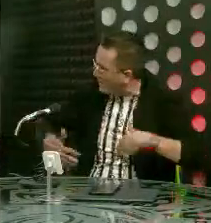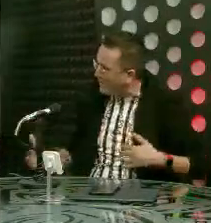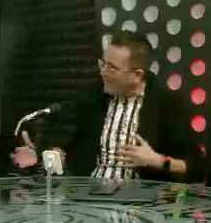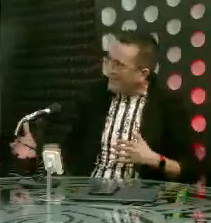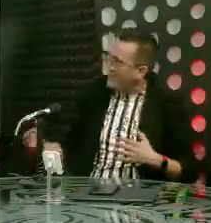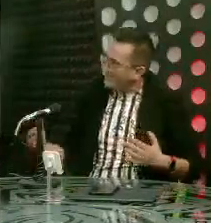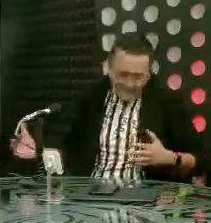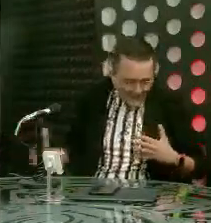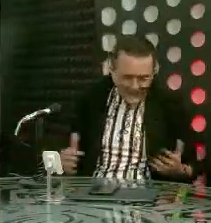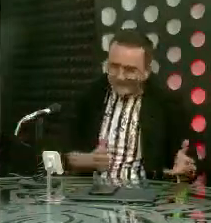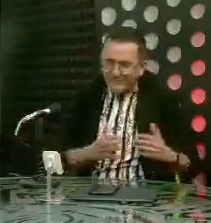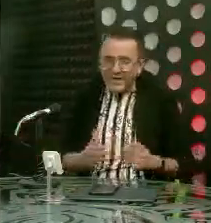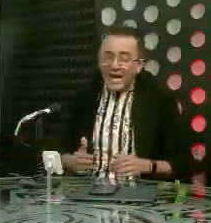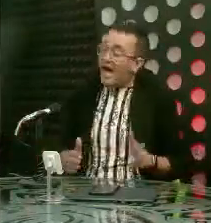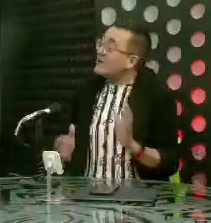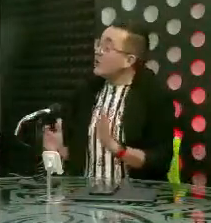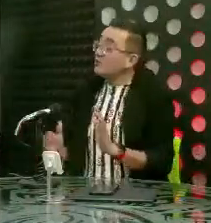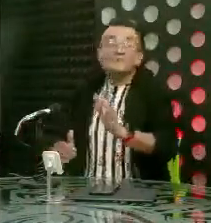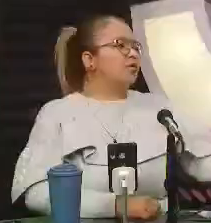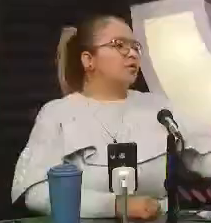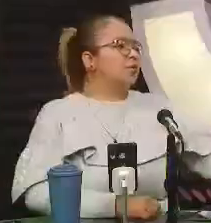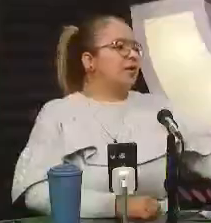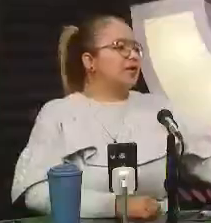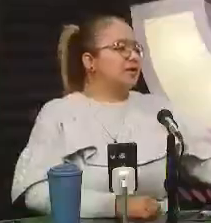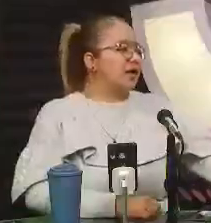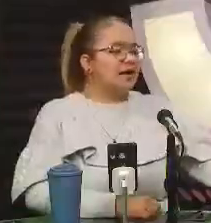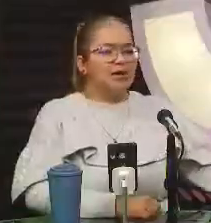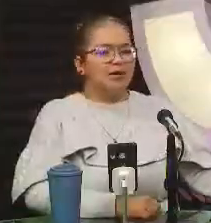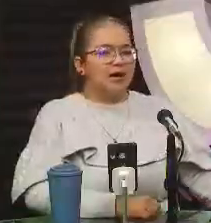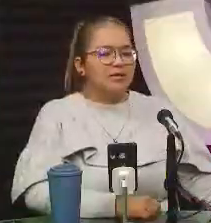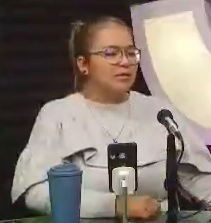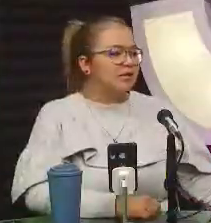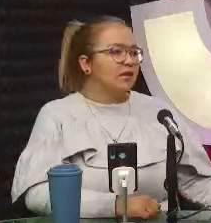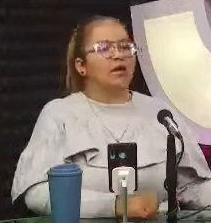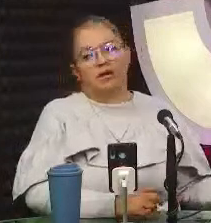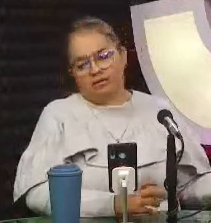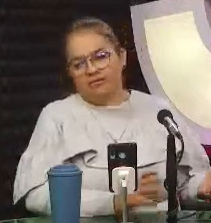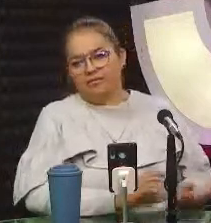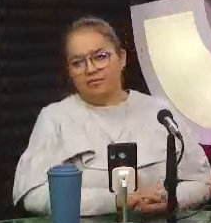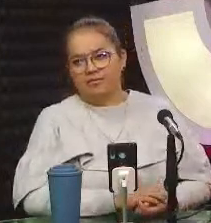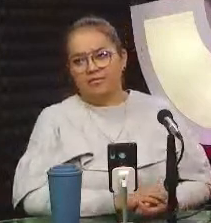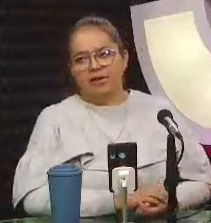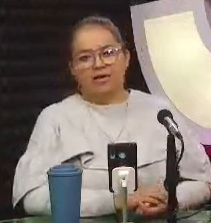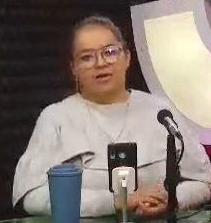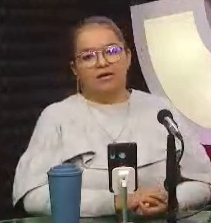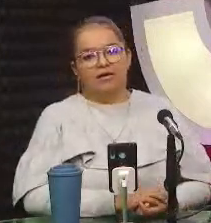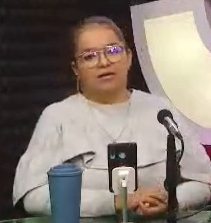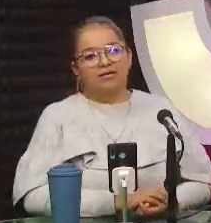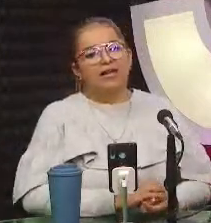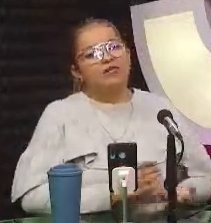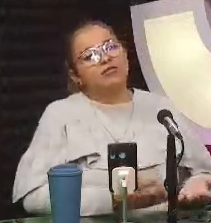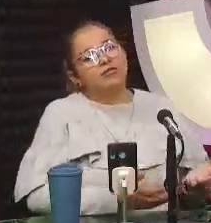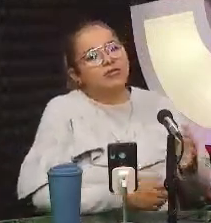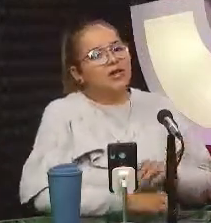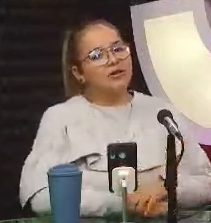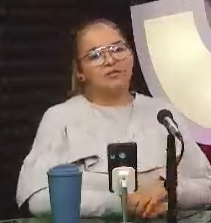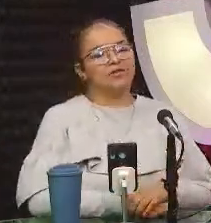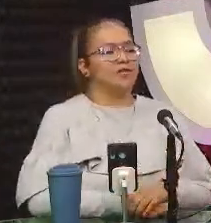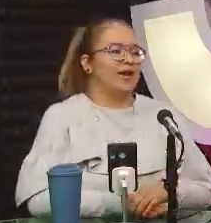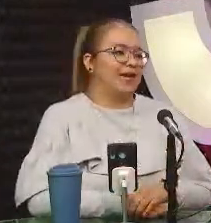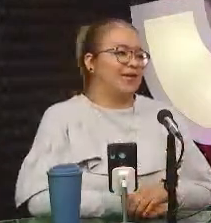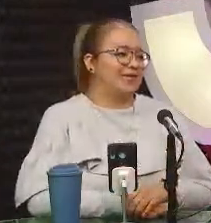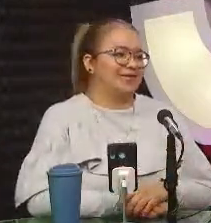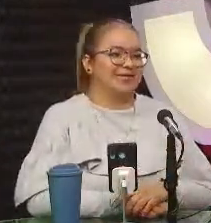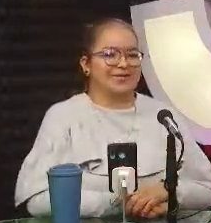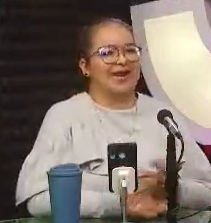güey, órale, llégale. En los restaurantes, no, o sea, quieren que les paguen en dólares. Ajá. Quieren que les paguen en dólares. Ni nosotros ganamos